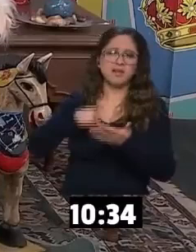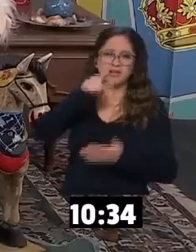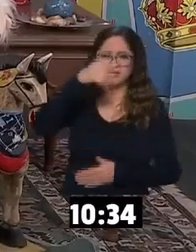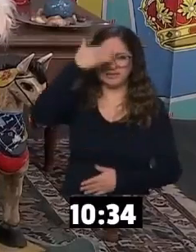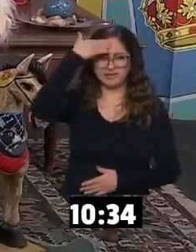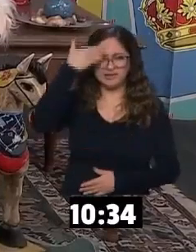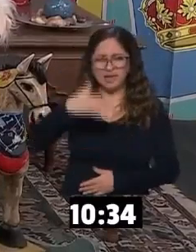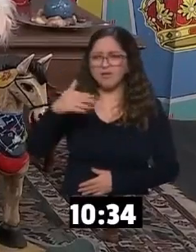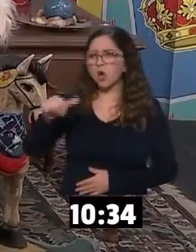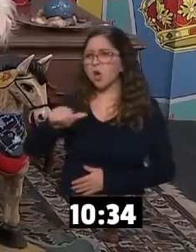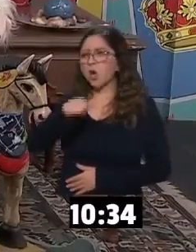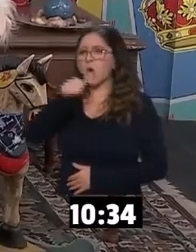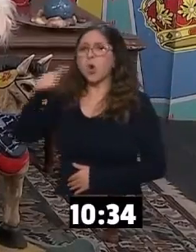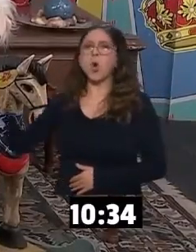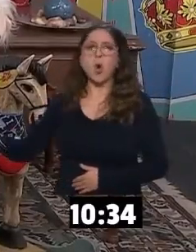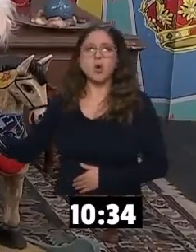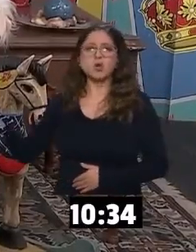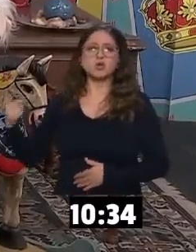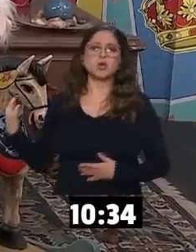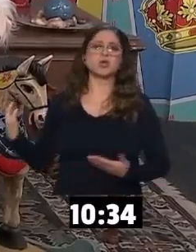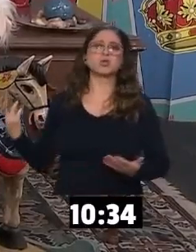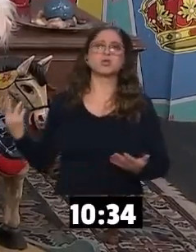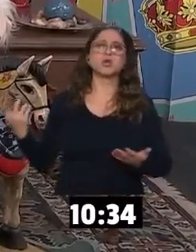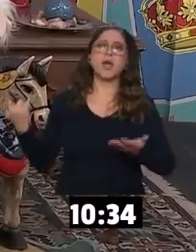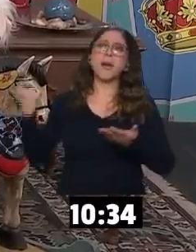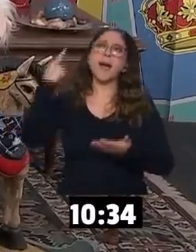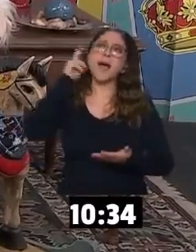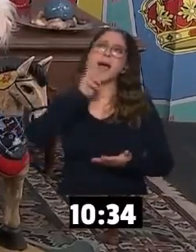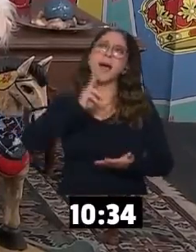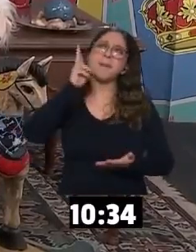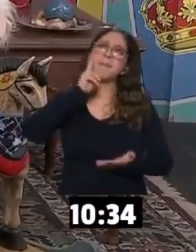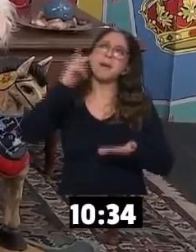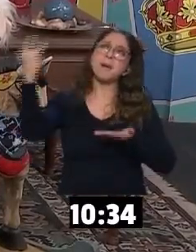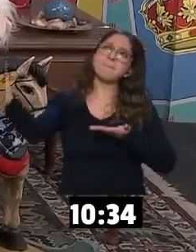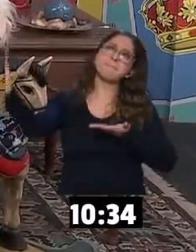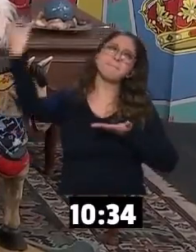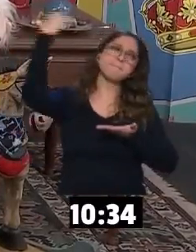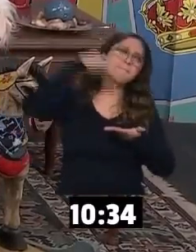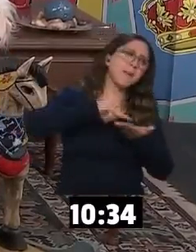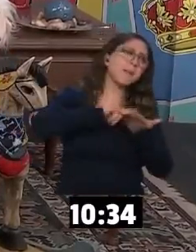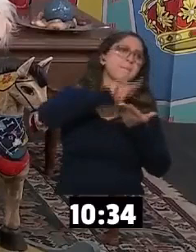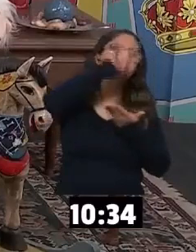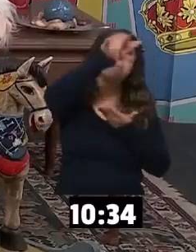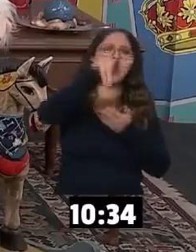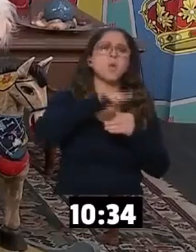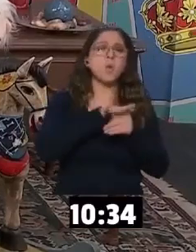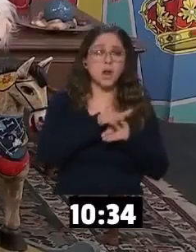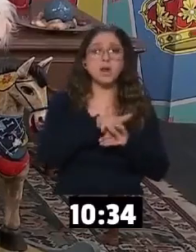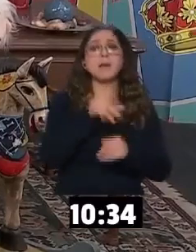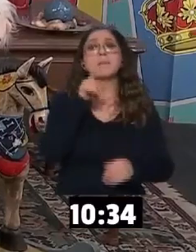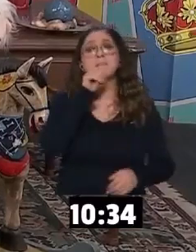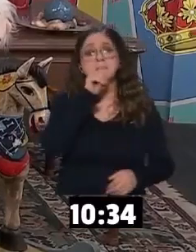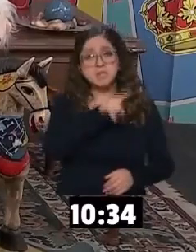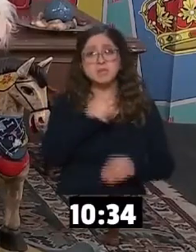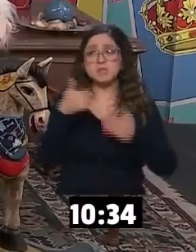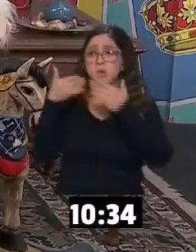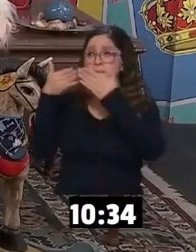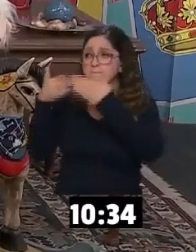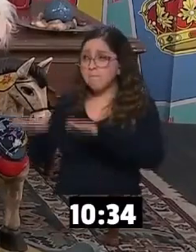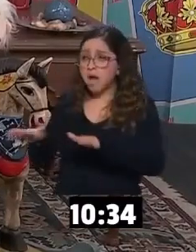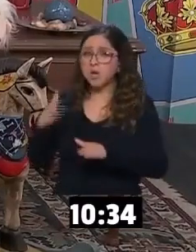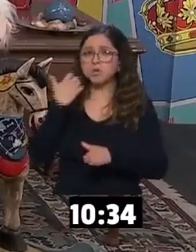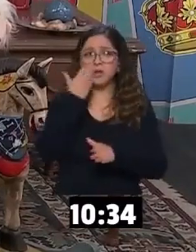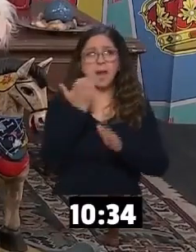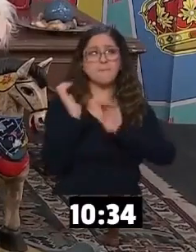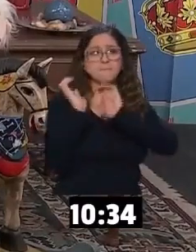O sea, que otras líneas decidan ir a Ya aterrizar hay muchas, ahí. señora, incluso bancos que están viendo la Ay, posición sí, y todo ese porque rollo. si Sí.